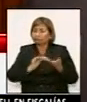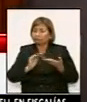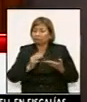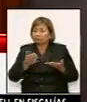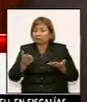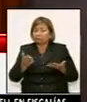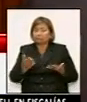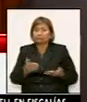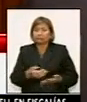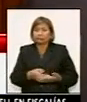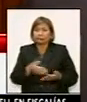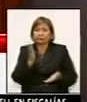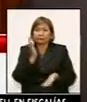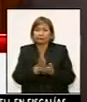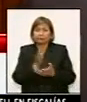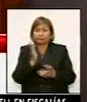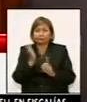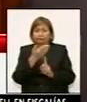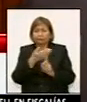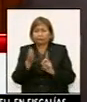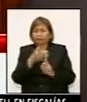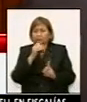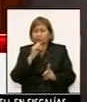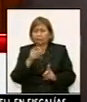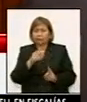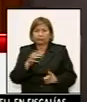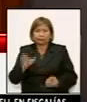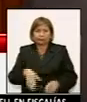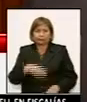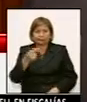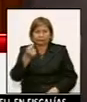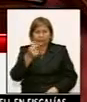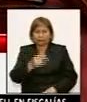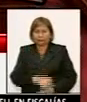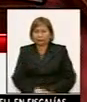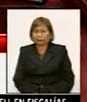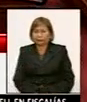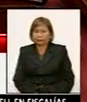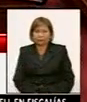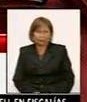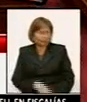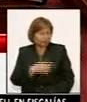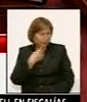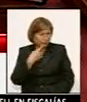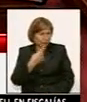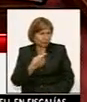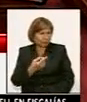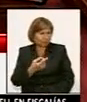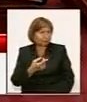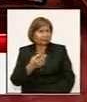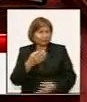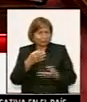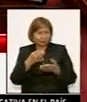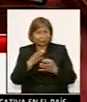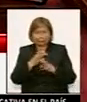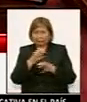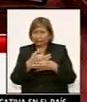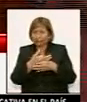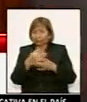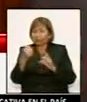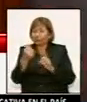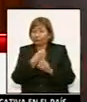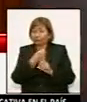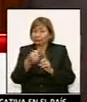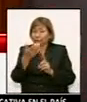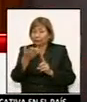decirle que se les pega porque son perros, ¿no? Eso, presidente, es una forma de violencia contra las